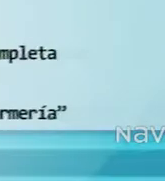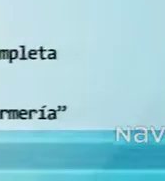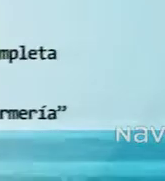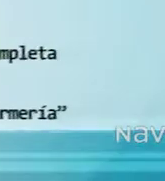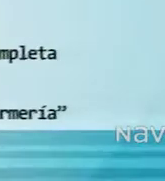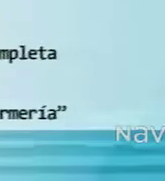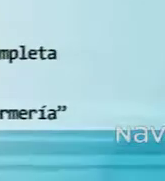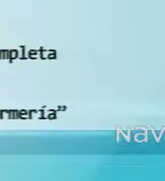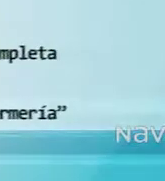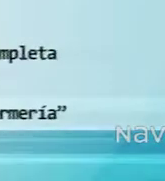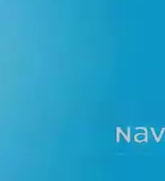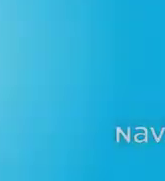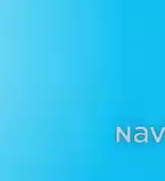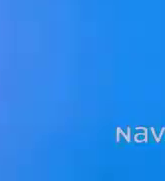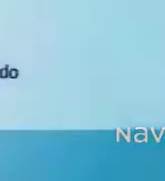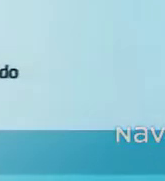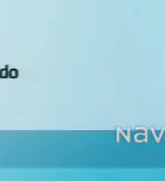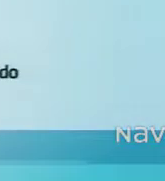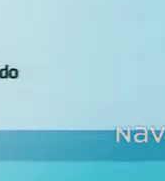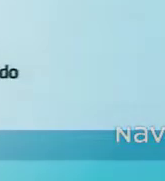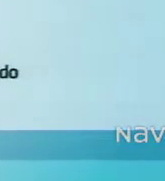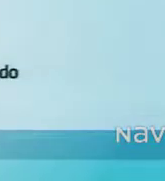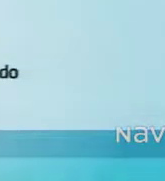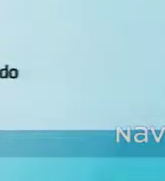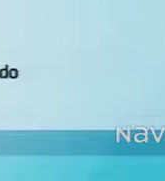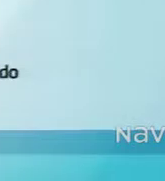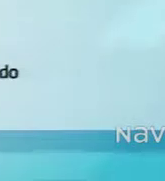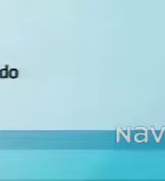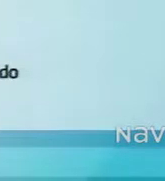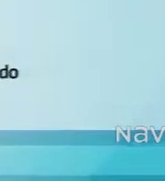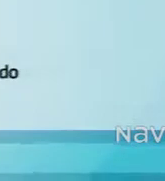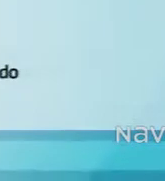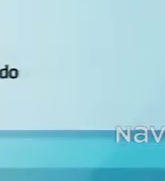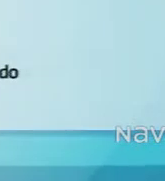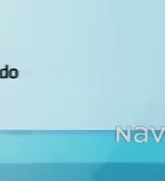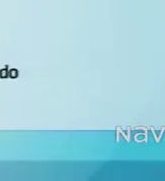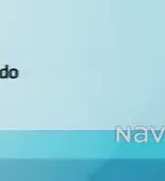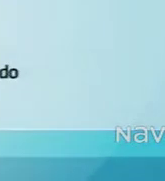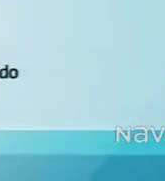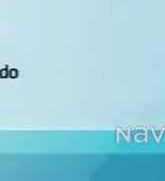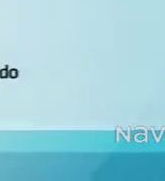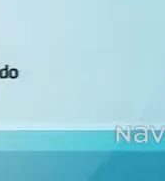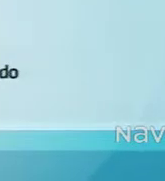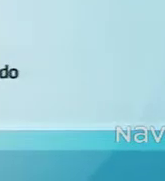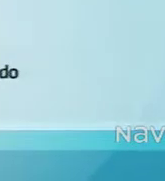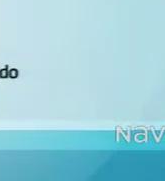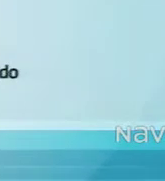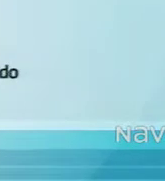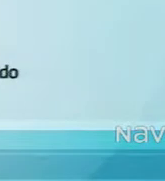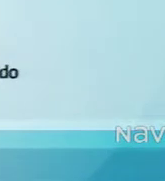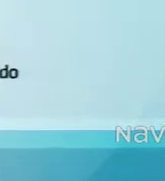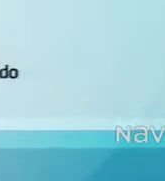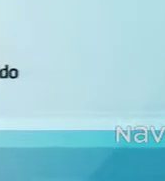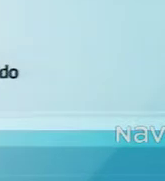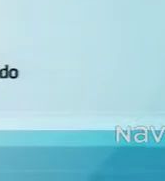auxiliar enfermería. En San Adrián el sector de la metalurgia busca un comercial de estampación con estudios de grado medio